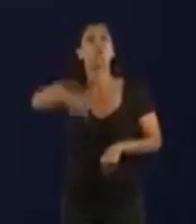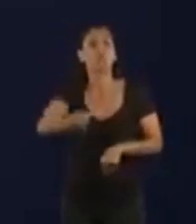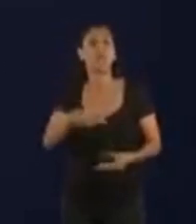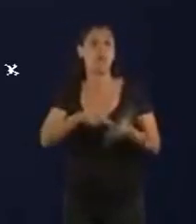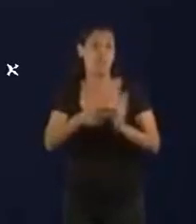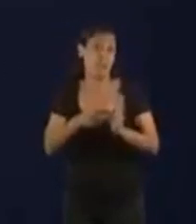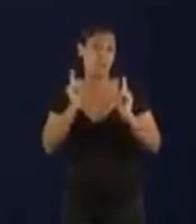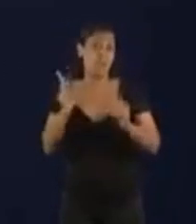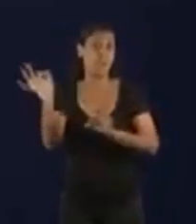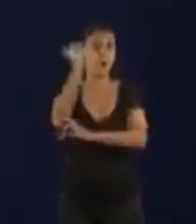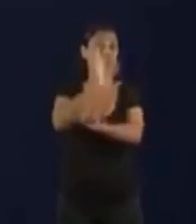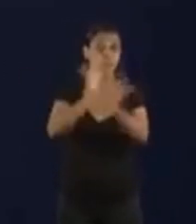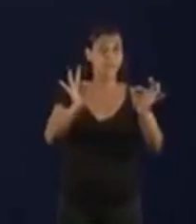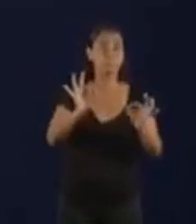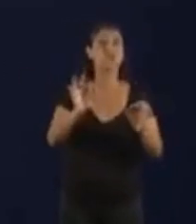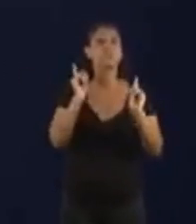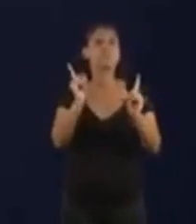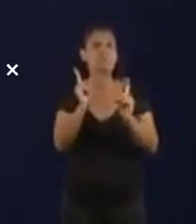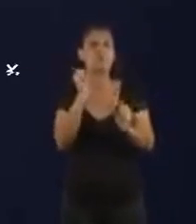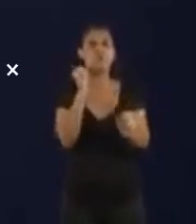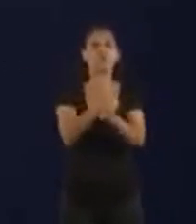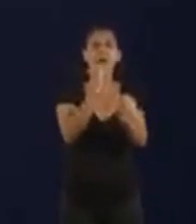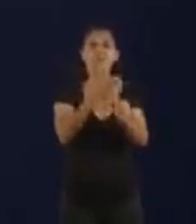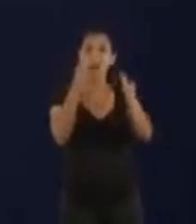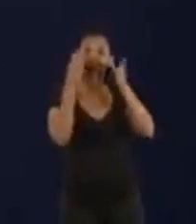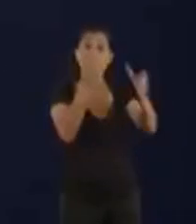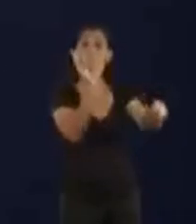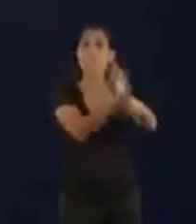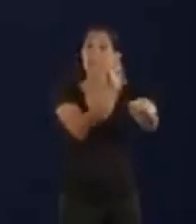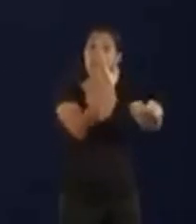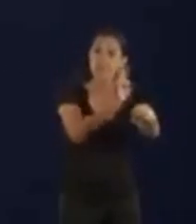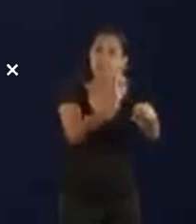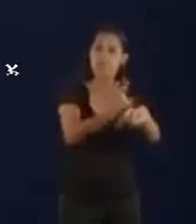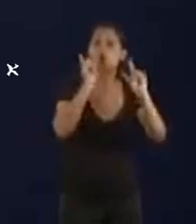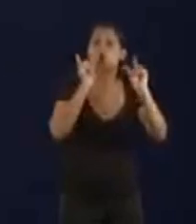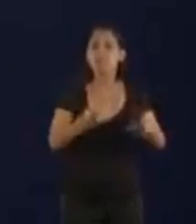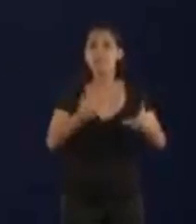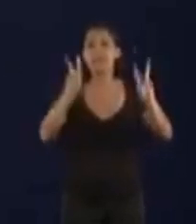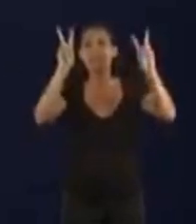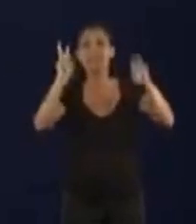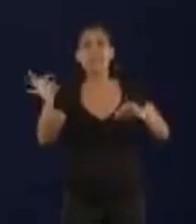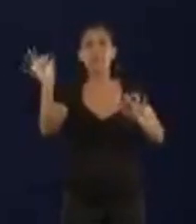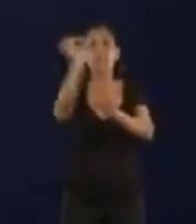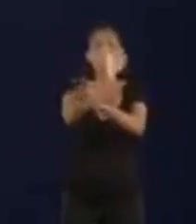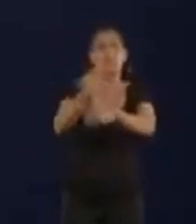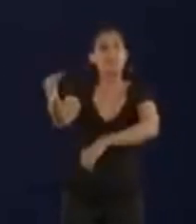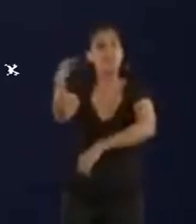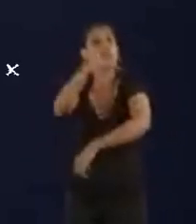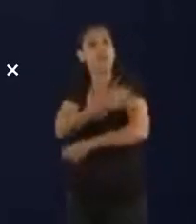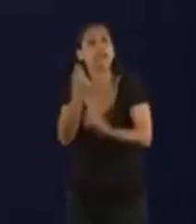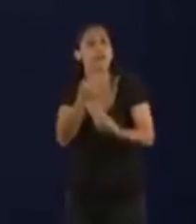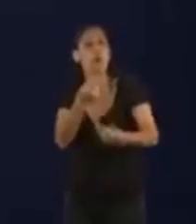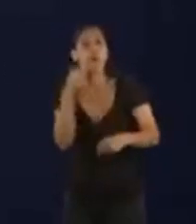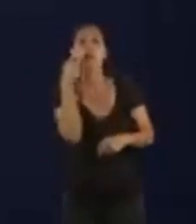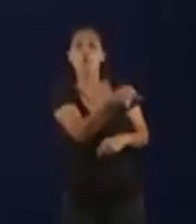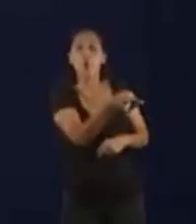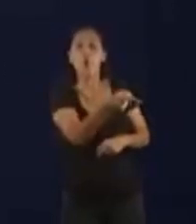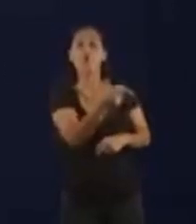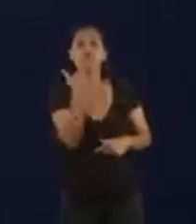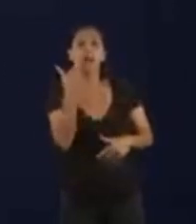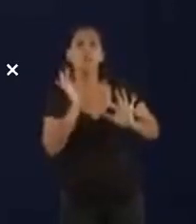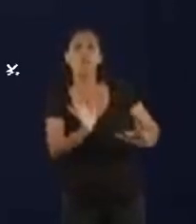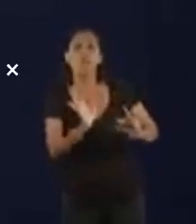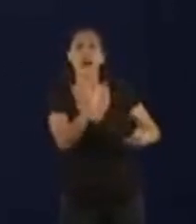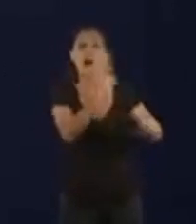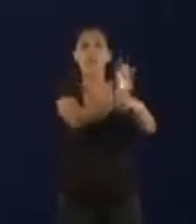bueno esta tarea de prevención y de de difusión de lo que es el deng y de cómo prevenirse no estuvieron